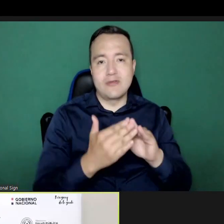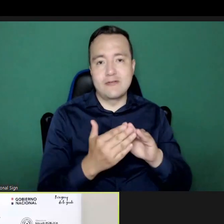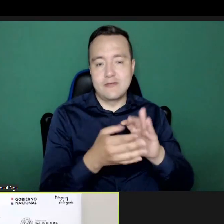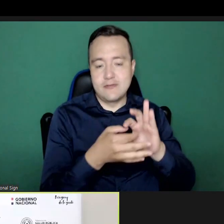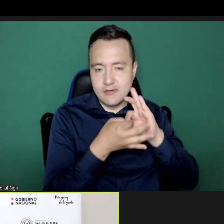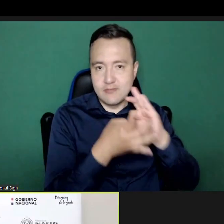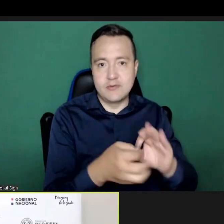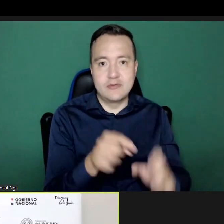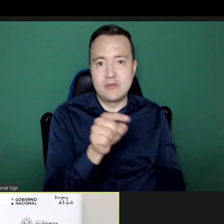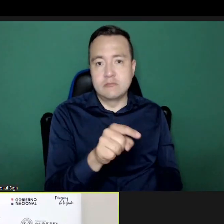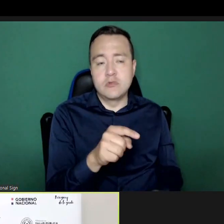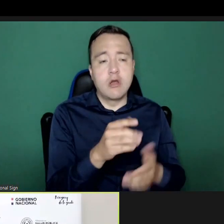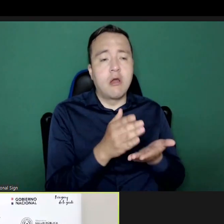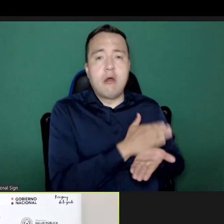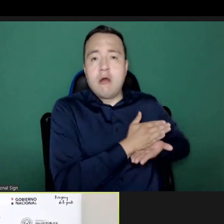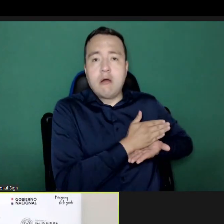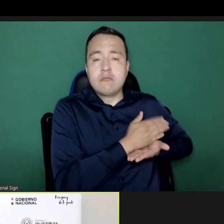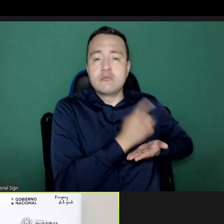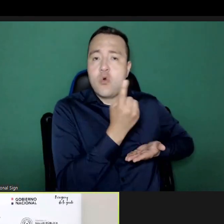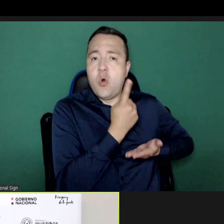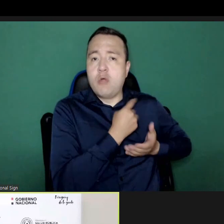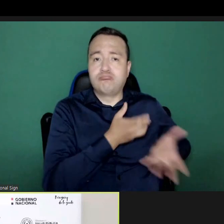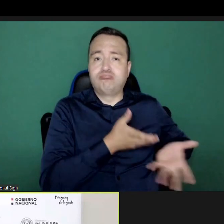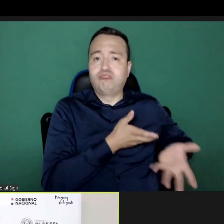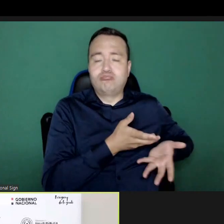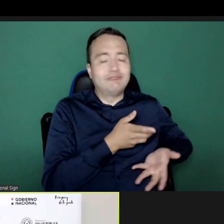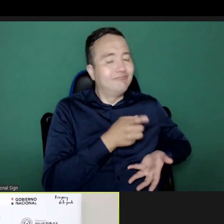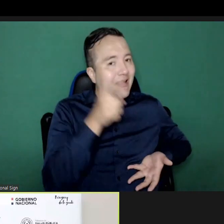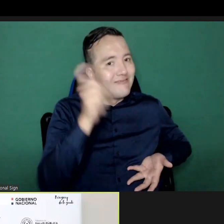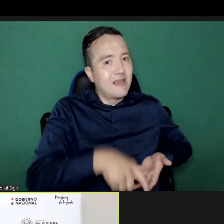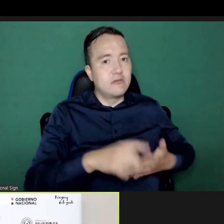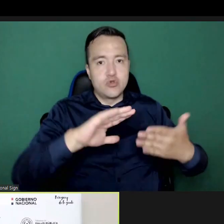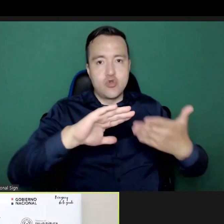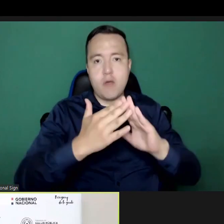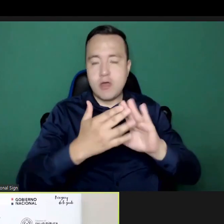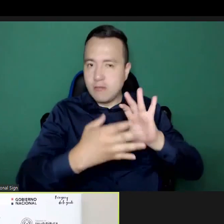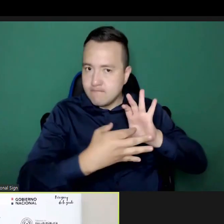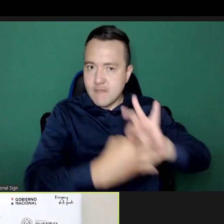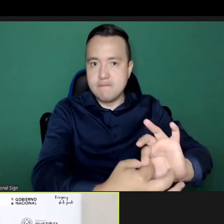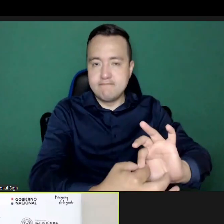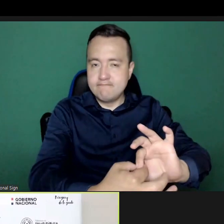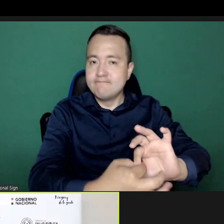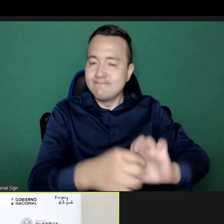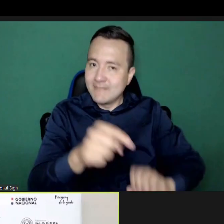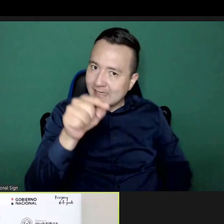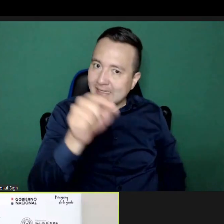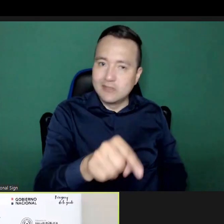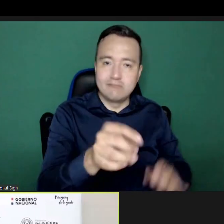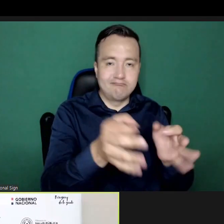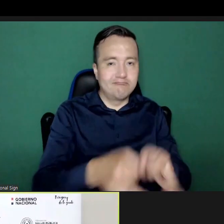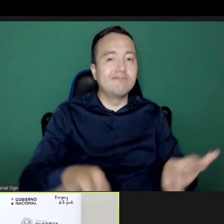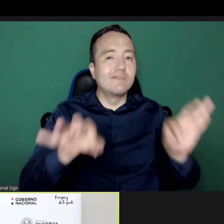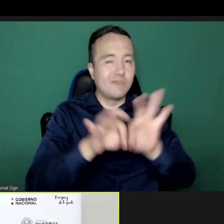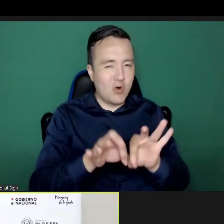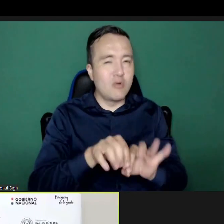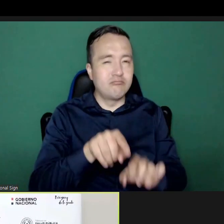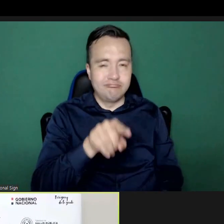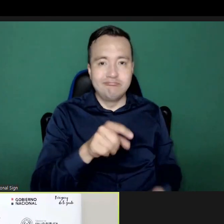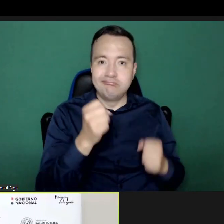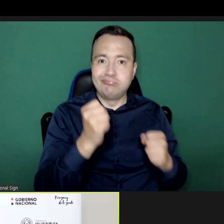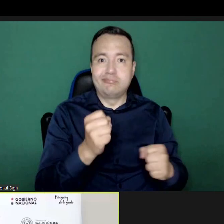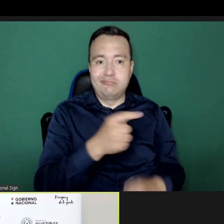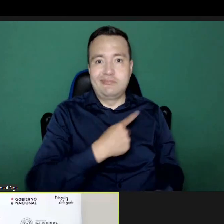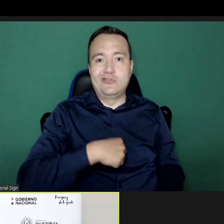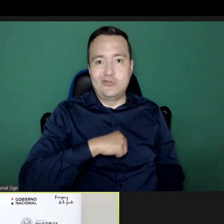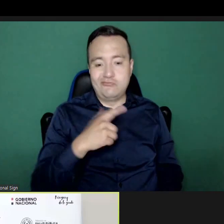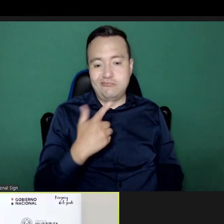individuo proactivo, sino de una comunidad organizada. Eso es un gran desafío para nuestro país y